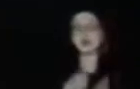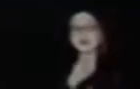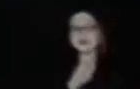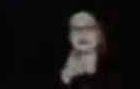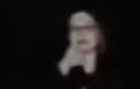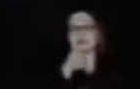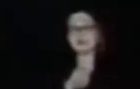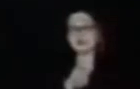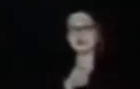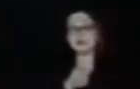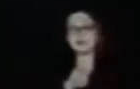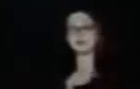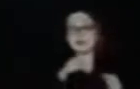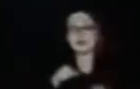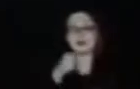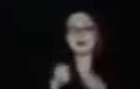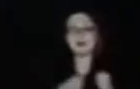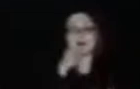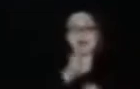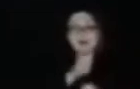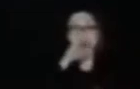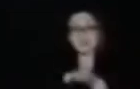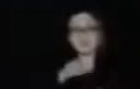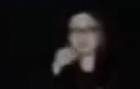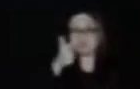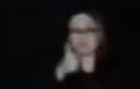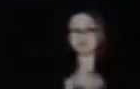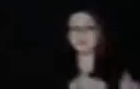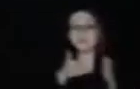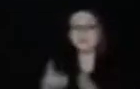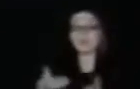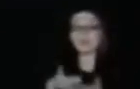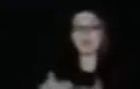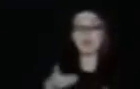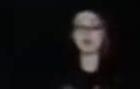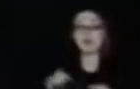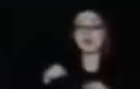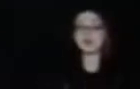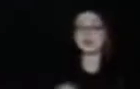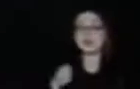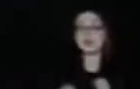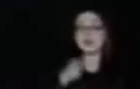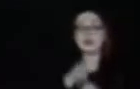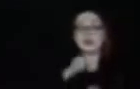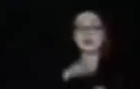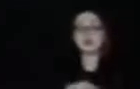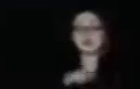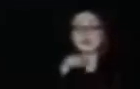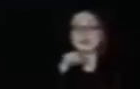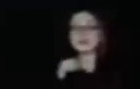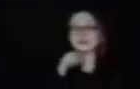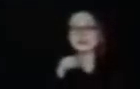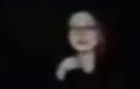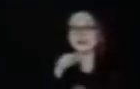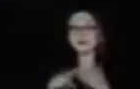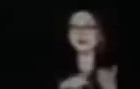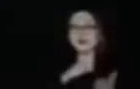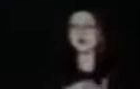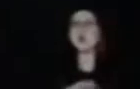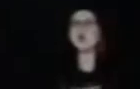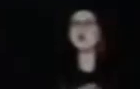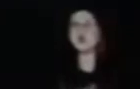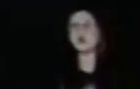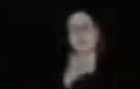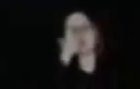106 en el 2012 y llegar en 2017 a la